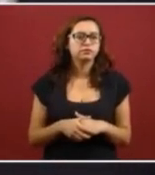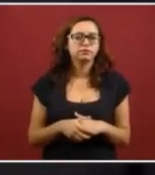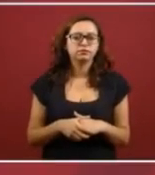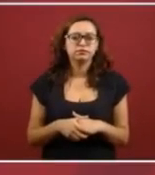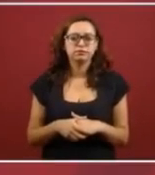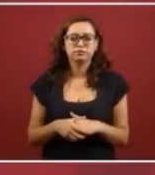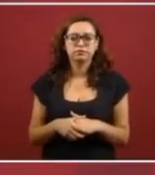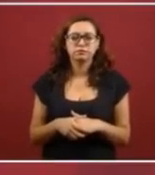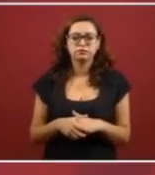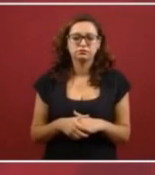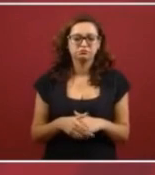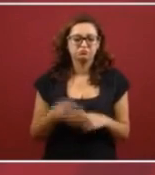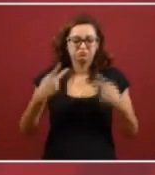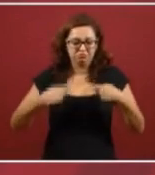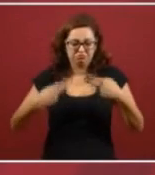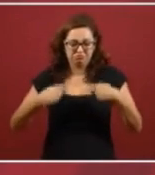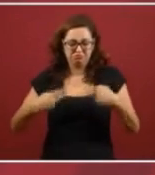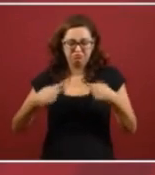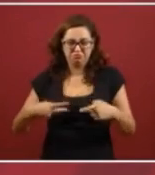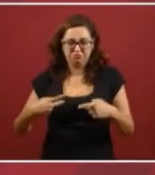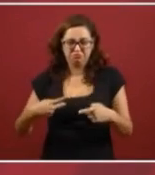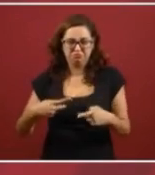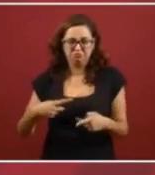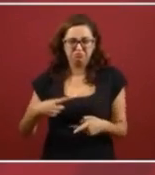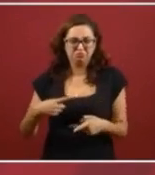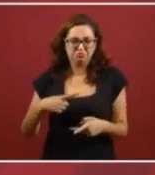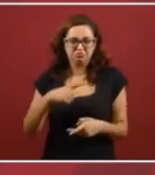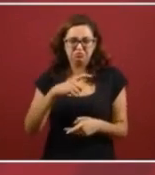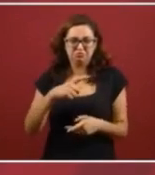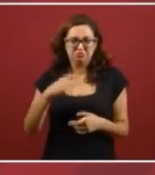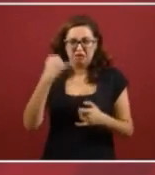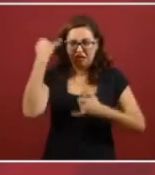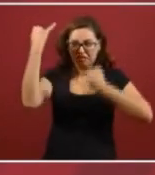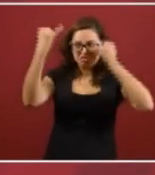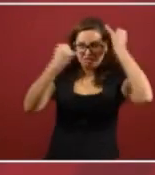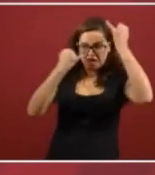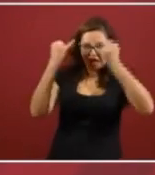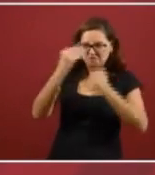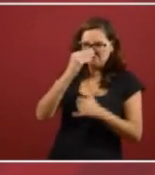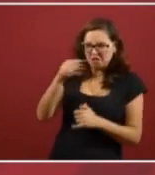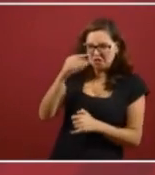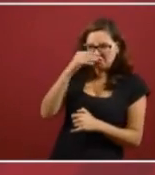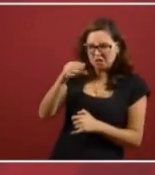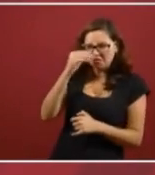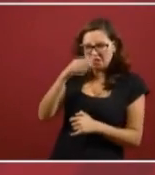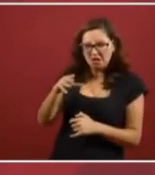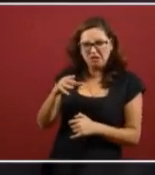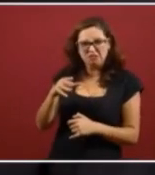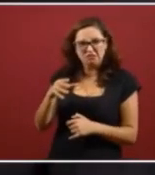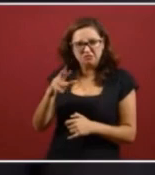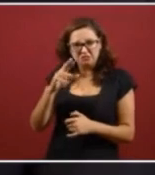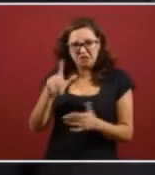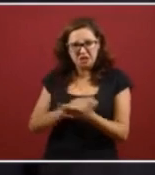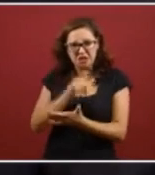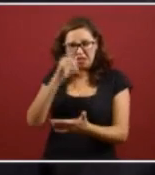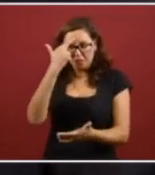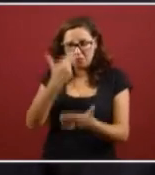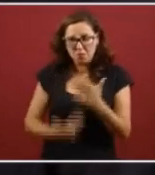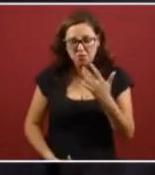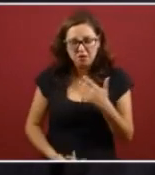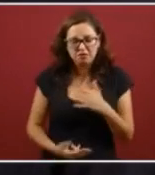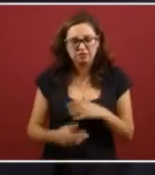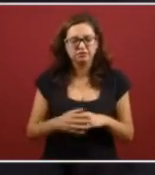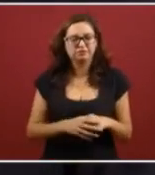Fabrica un delito like when they fabricate como los han fabricado a crime a mí. Like they've done to me y lo meten